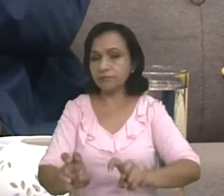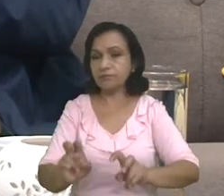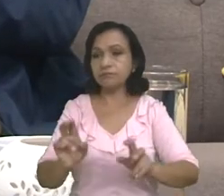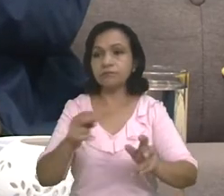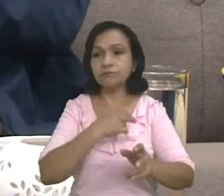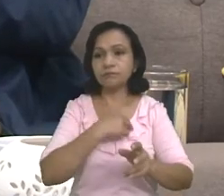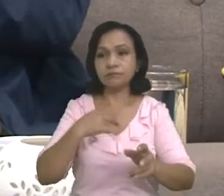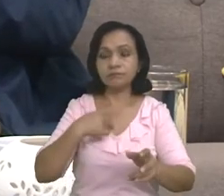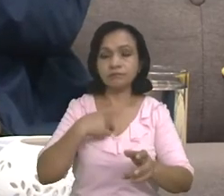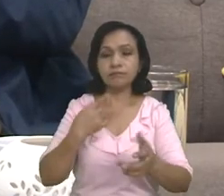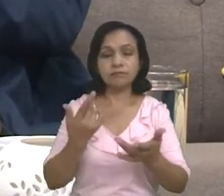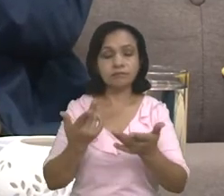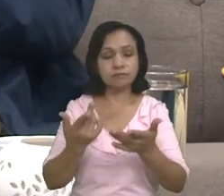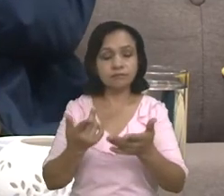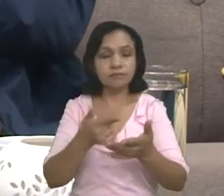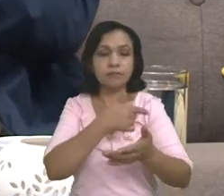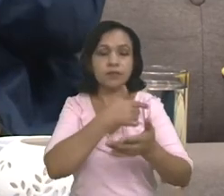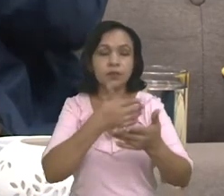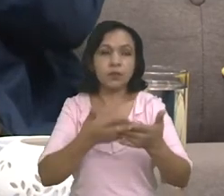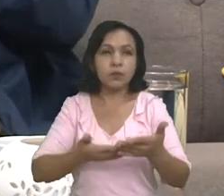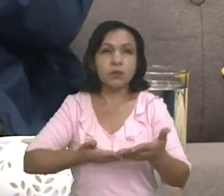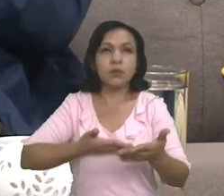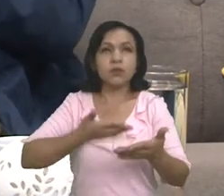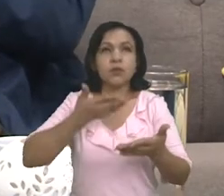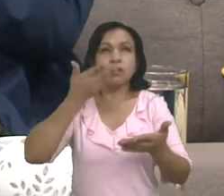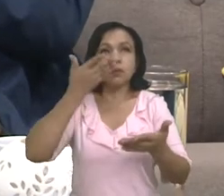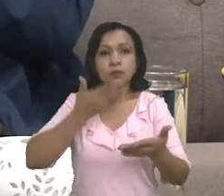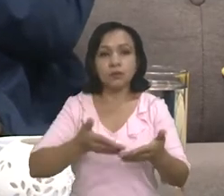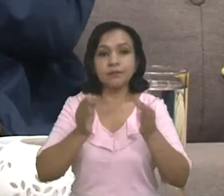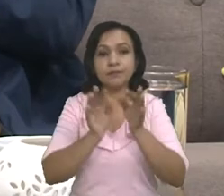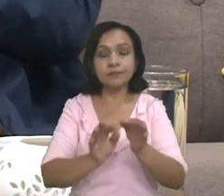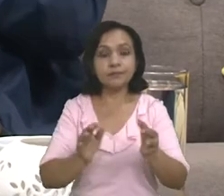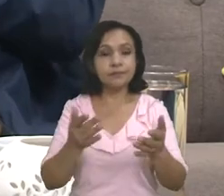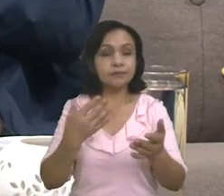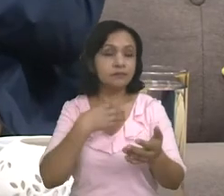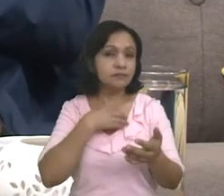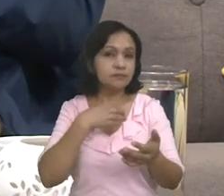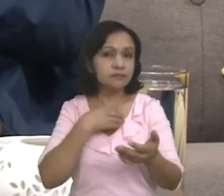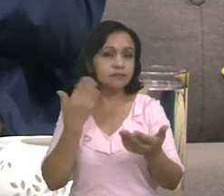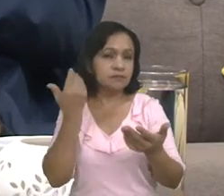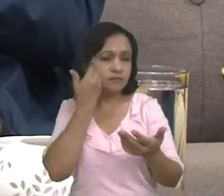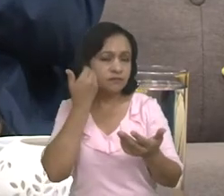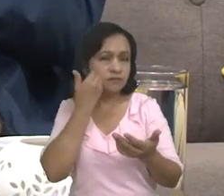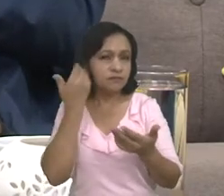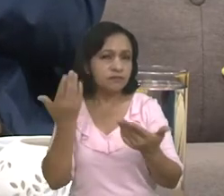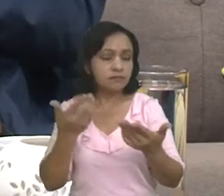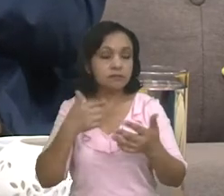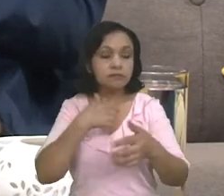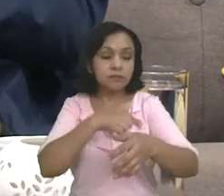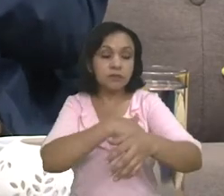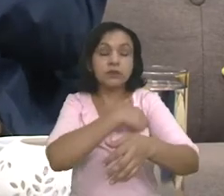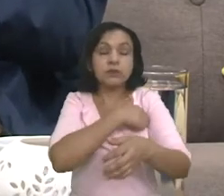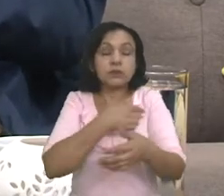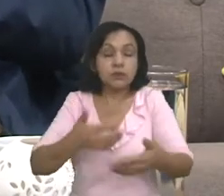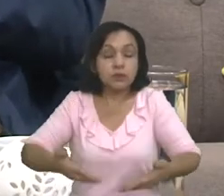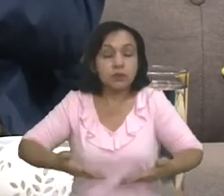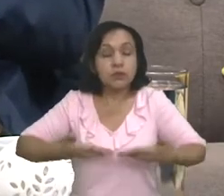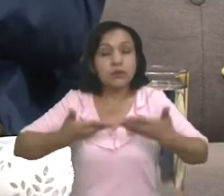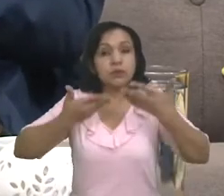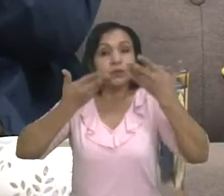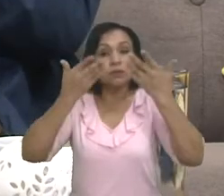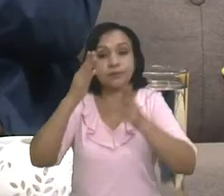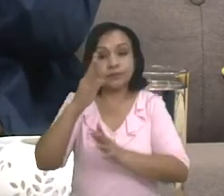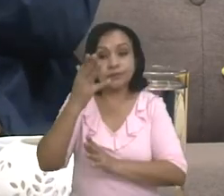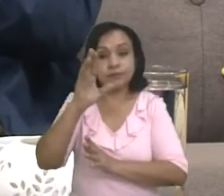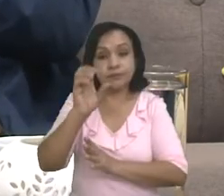eso se le toma la temperatura porque es uno de los principales síntomas de la enfermedad es la temperatura es más del 90